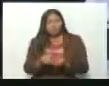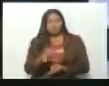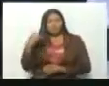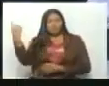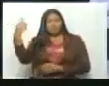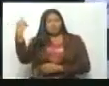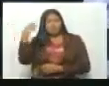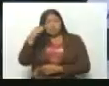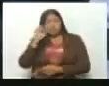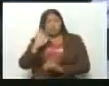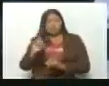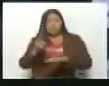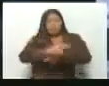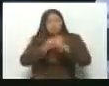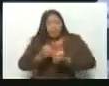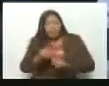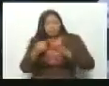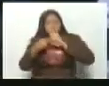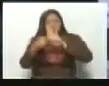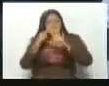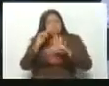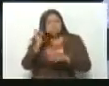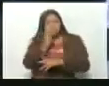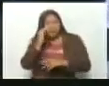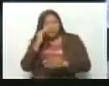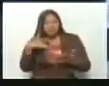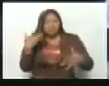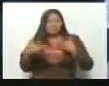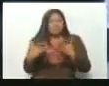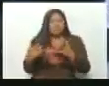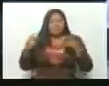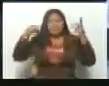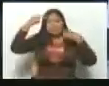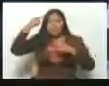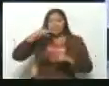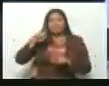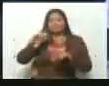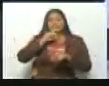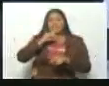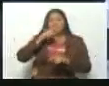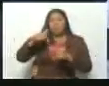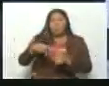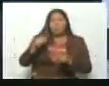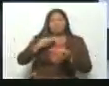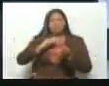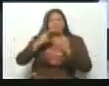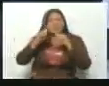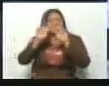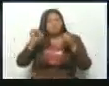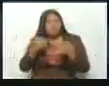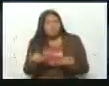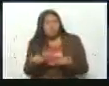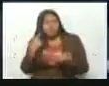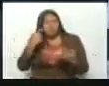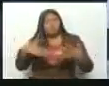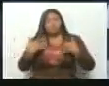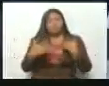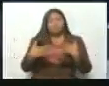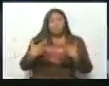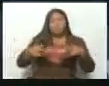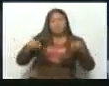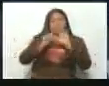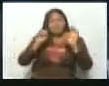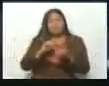satelital. O sea, era muy duro transmitir en vivo las actividades del comandante Chávez. Hoy por hoy, nosotros podíamos